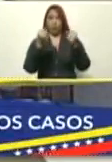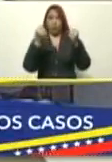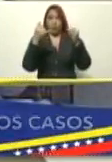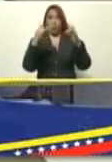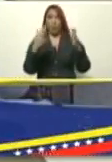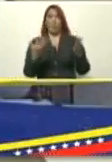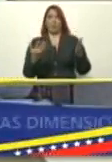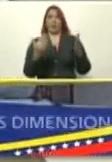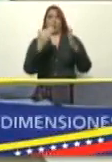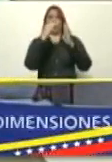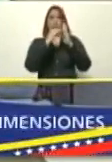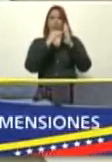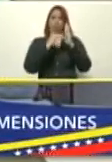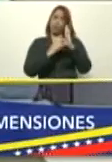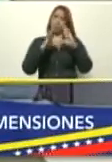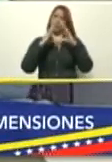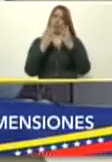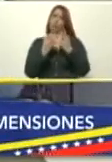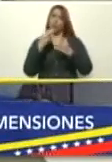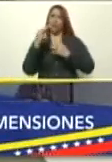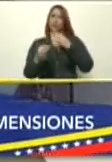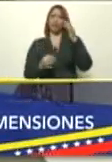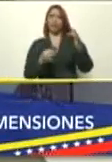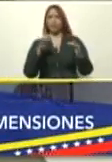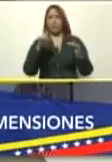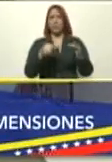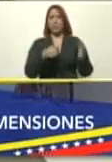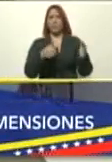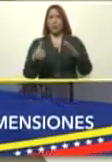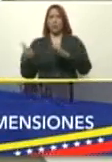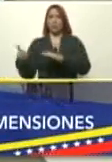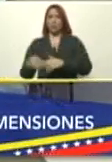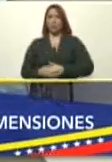en contagios y en letalidad.